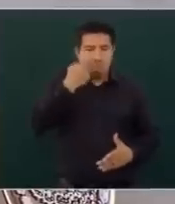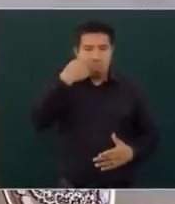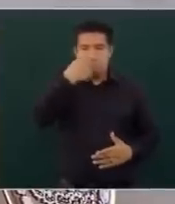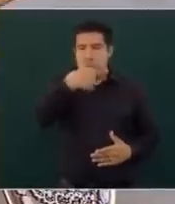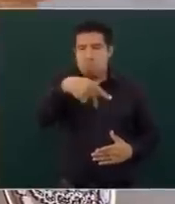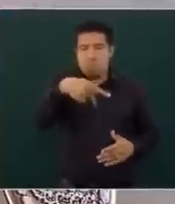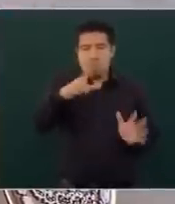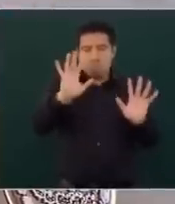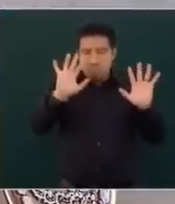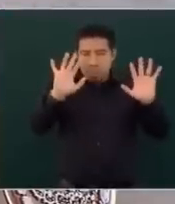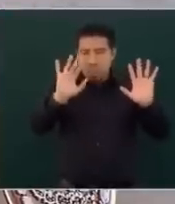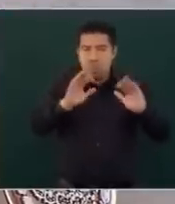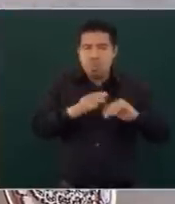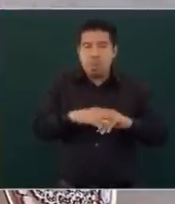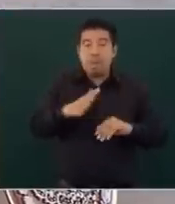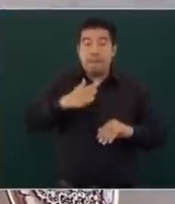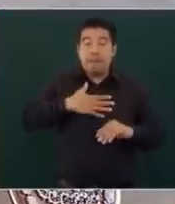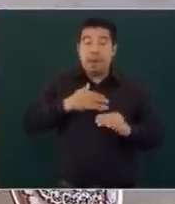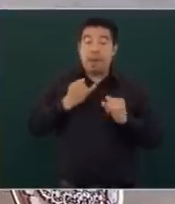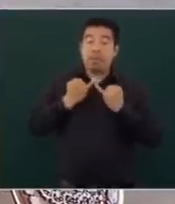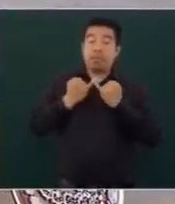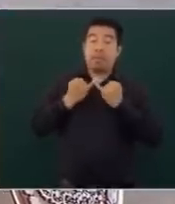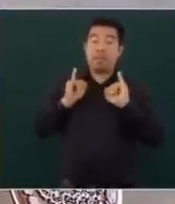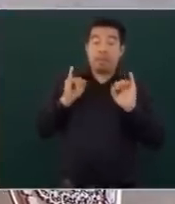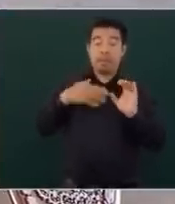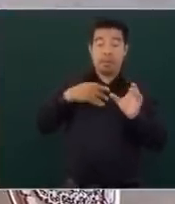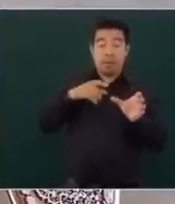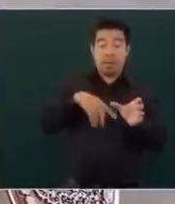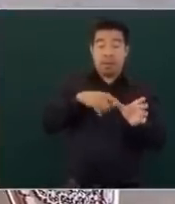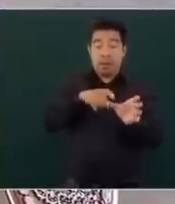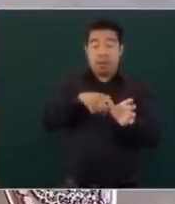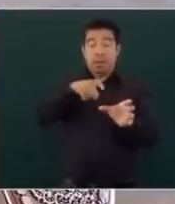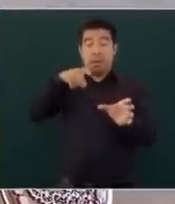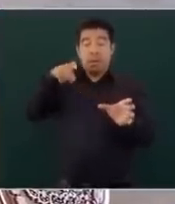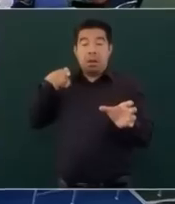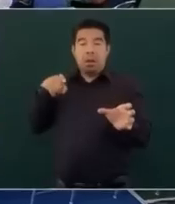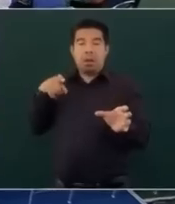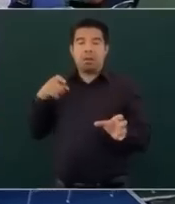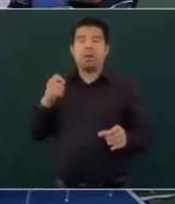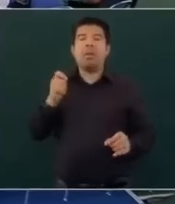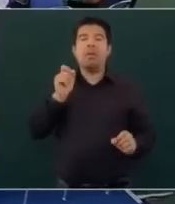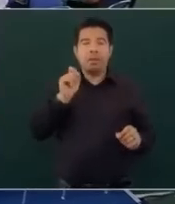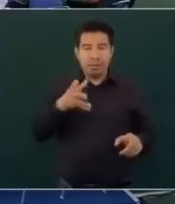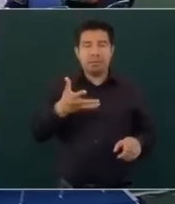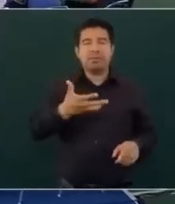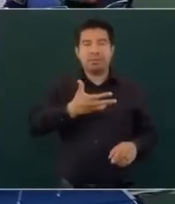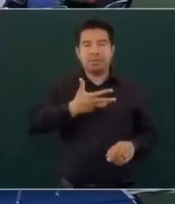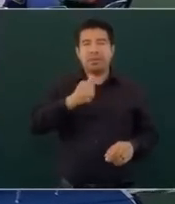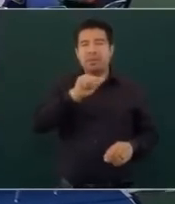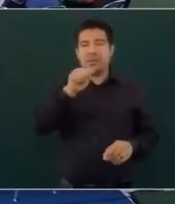pero nada de que soy independiente. ¿Se acuerdan que habían hasta candidatos independientes?